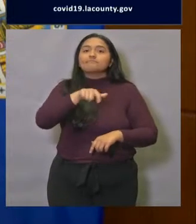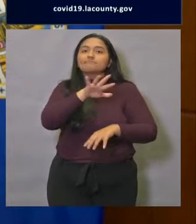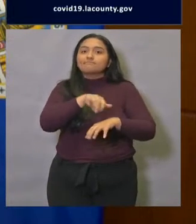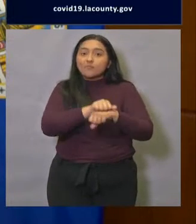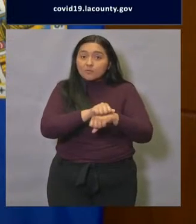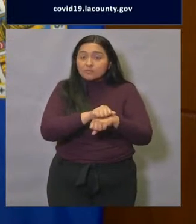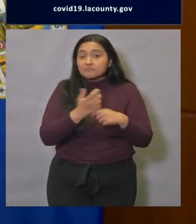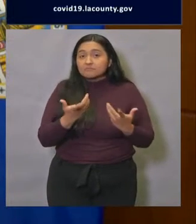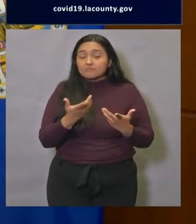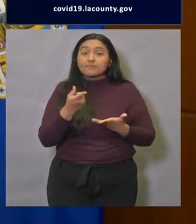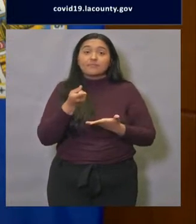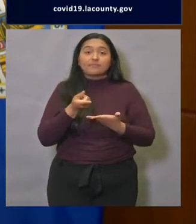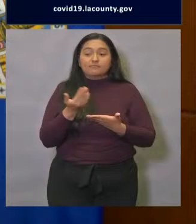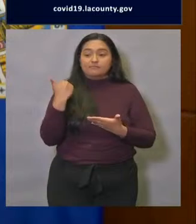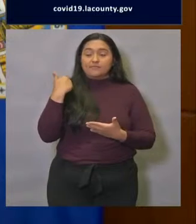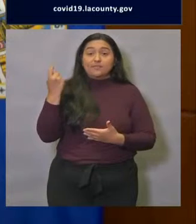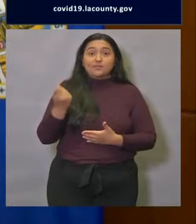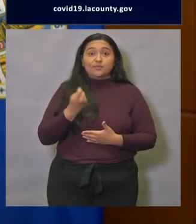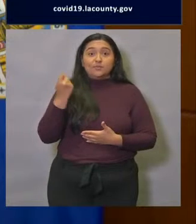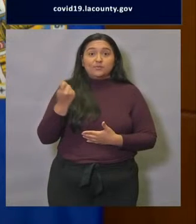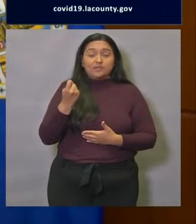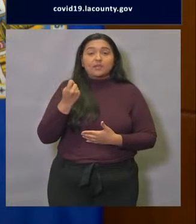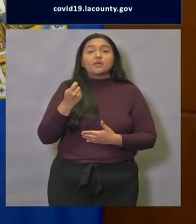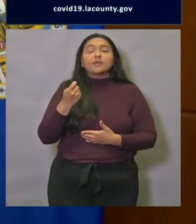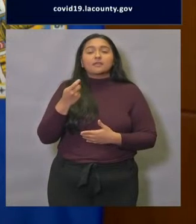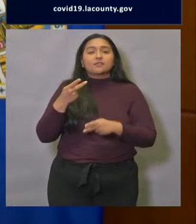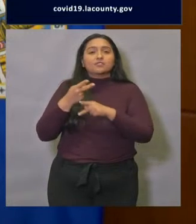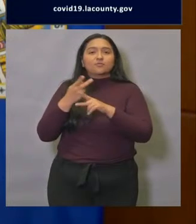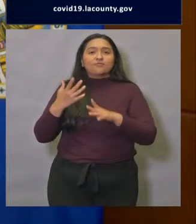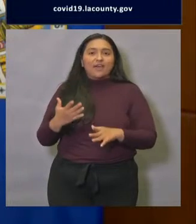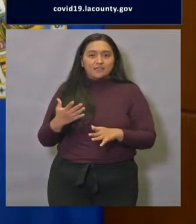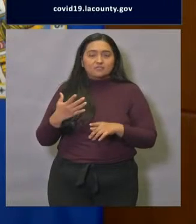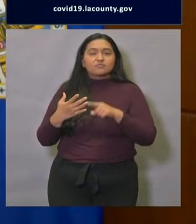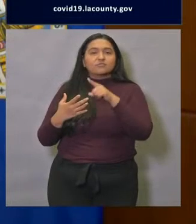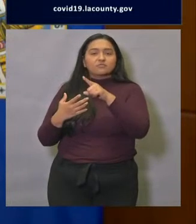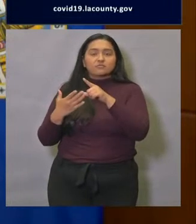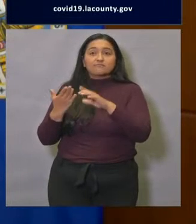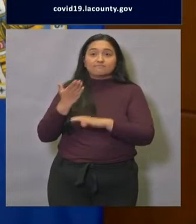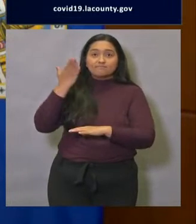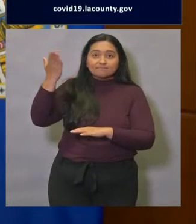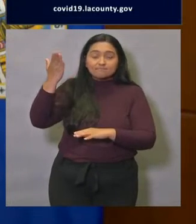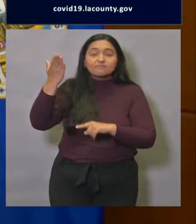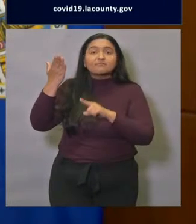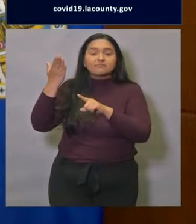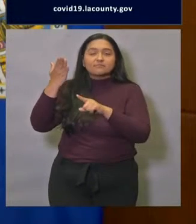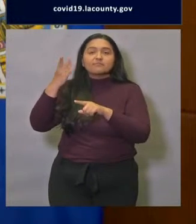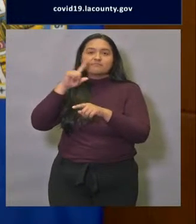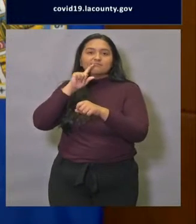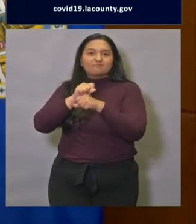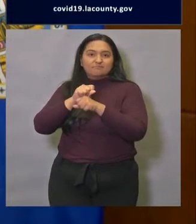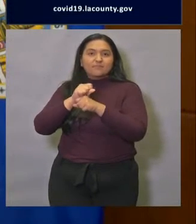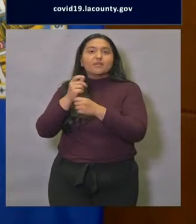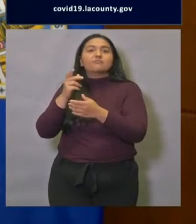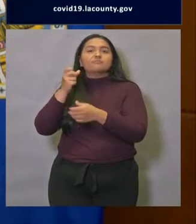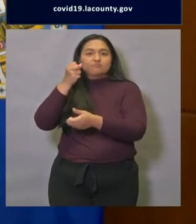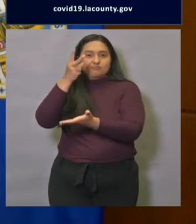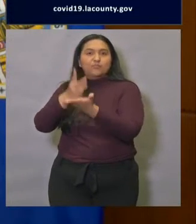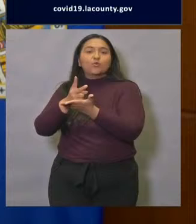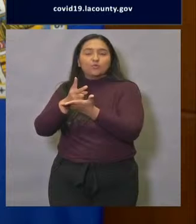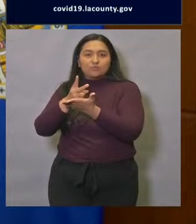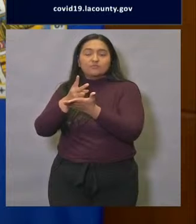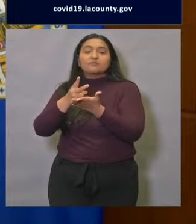martes pasado la Junta de Supervisores aprobó mi moción para pedir a los empleadores en áreas